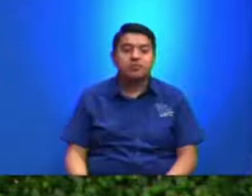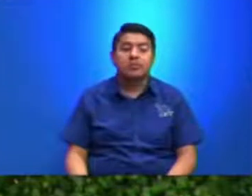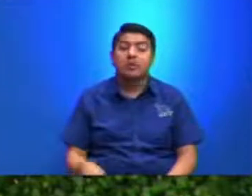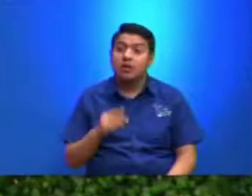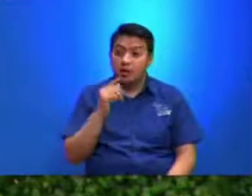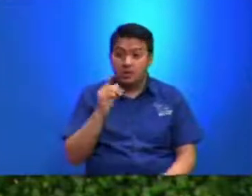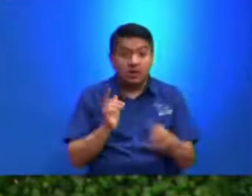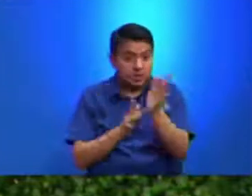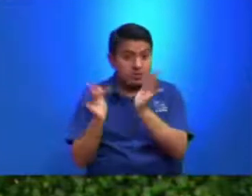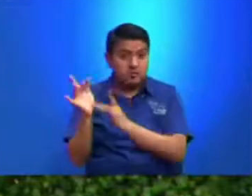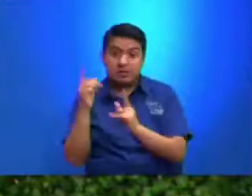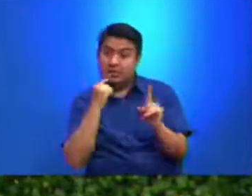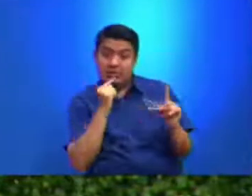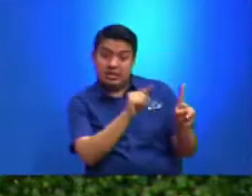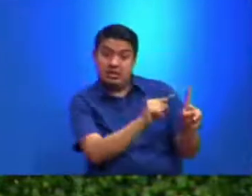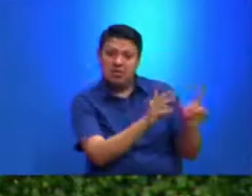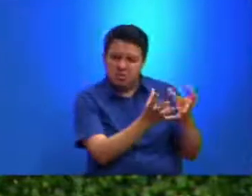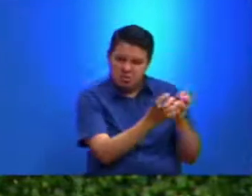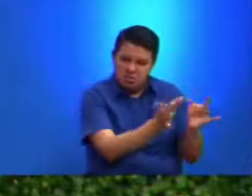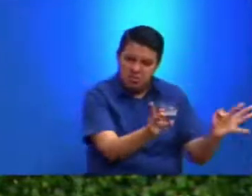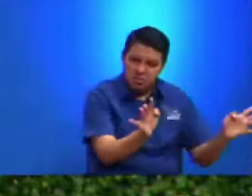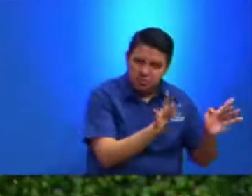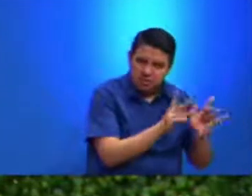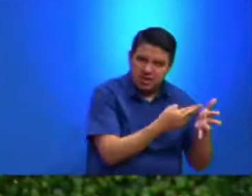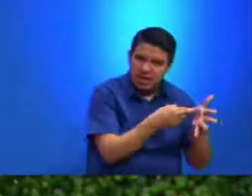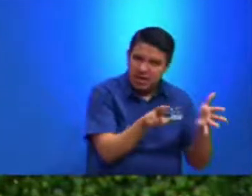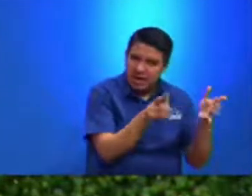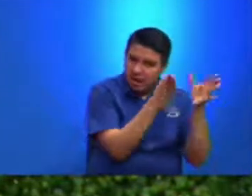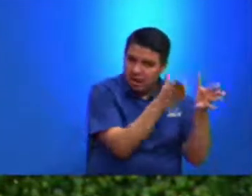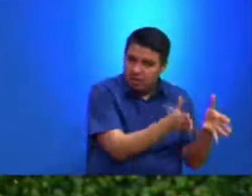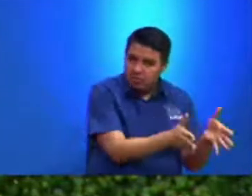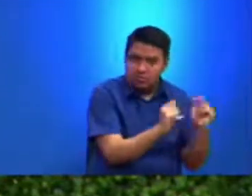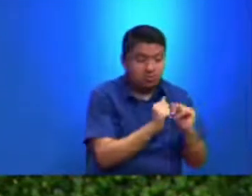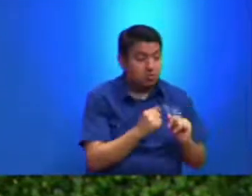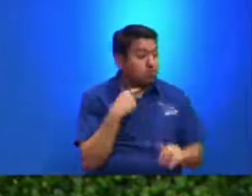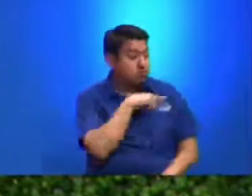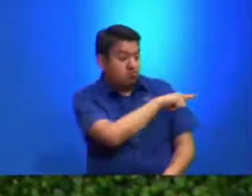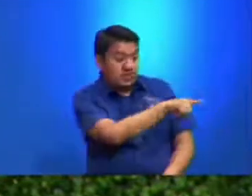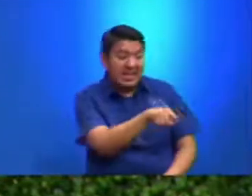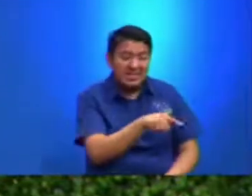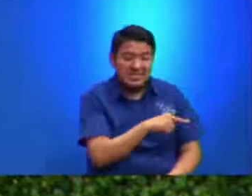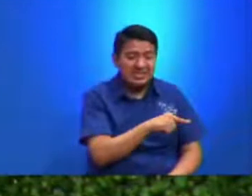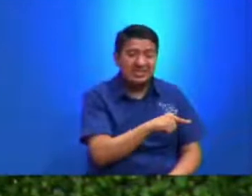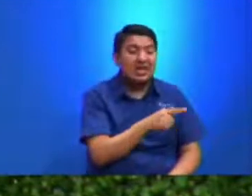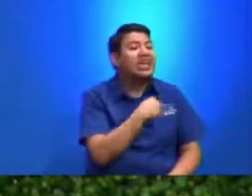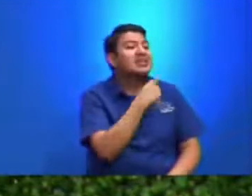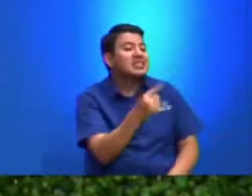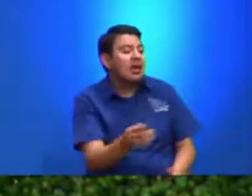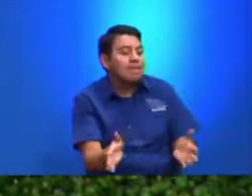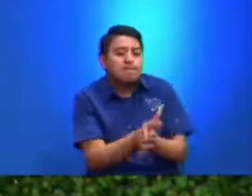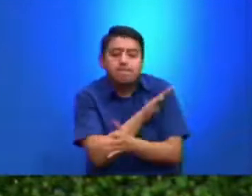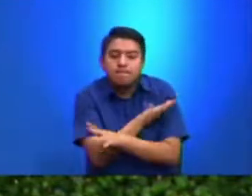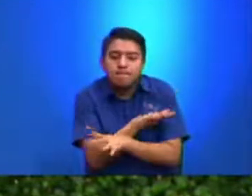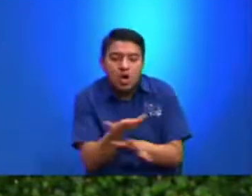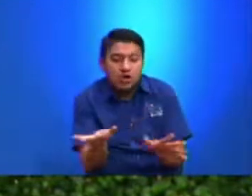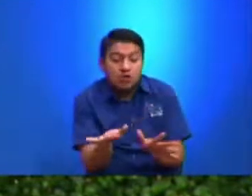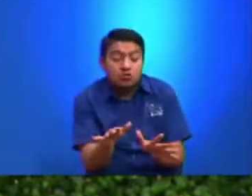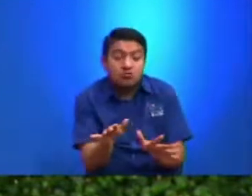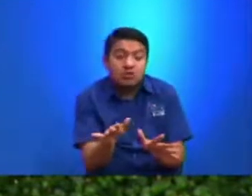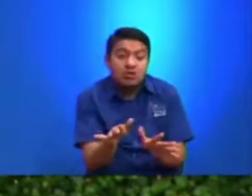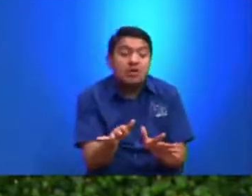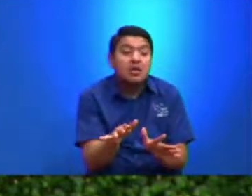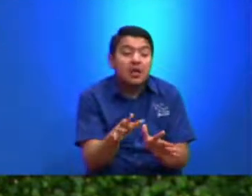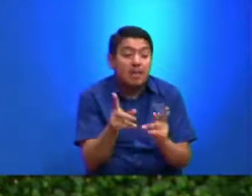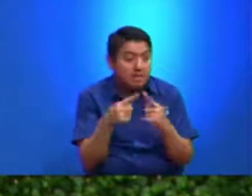religiosos sepulcro blanqueado, pero ya cuando resucitamos nosotros, nuestro espíritu resucita, podría ser una cárcel o podría ser un